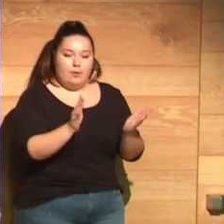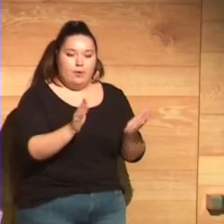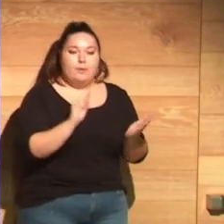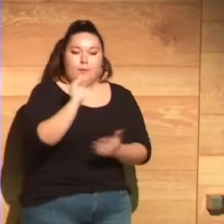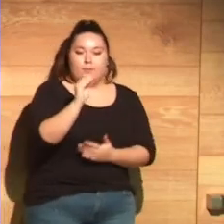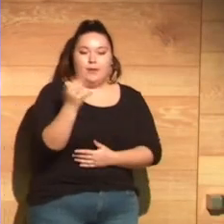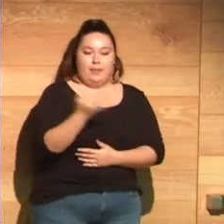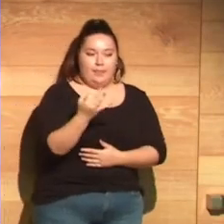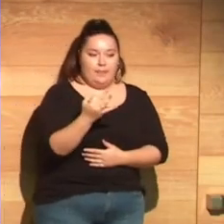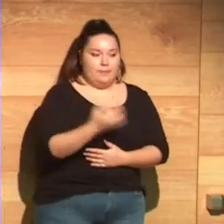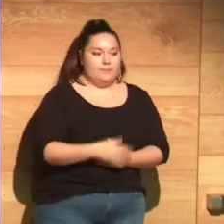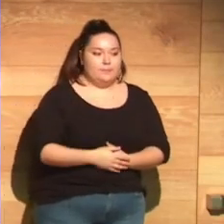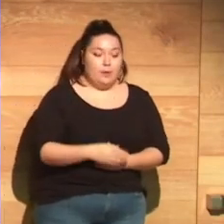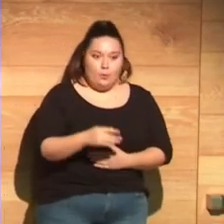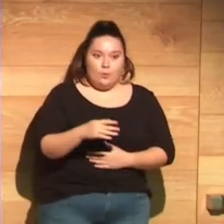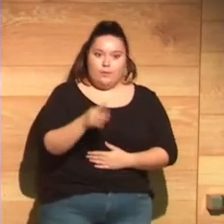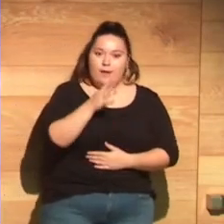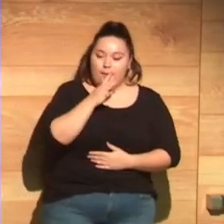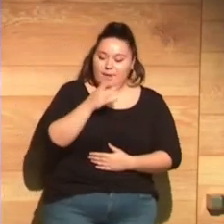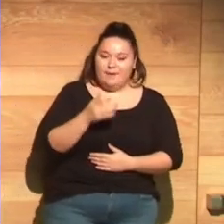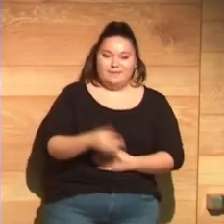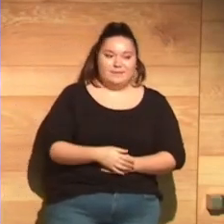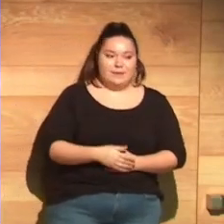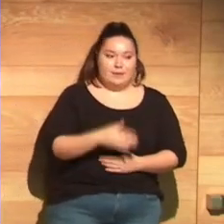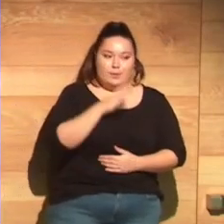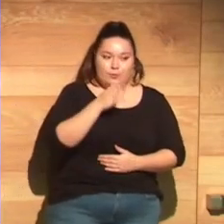preguntar. Uy, bebe agua.